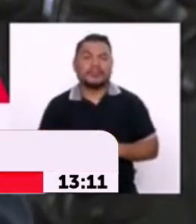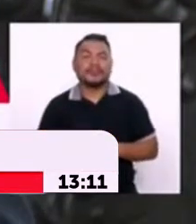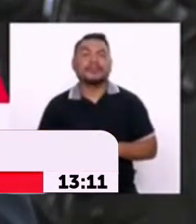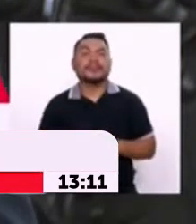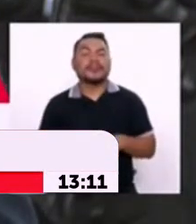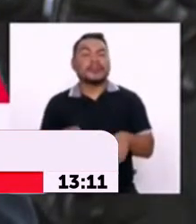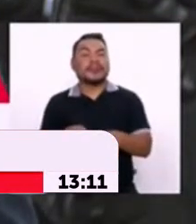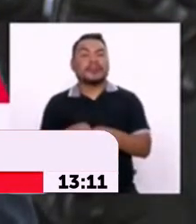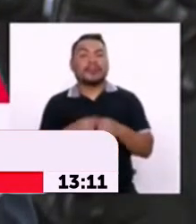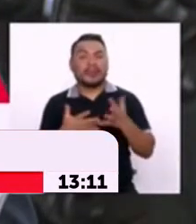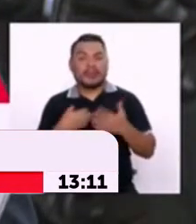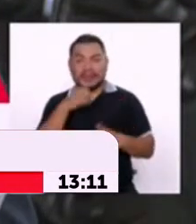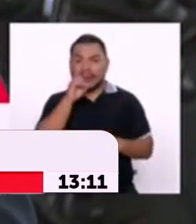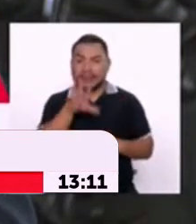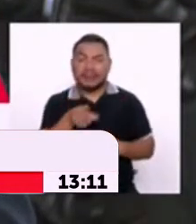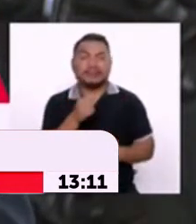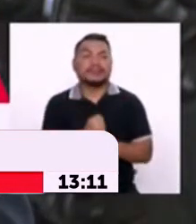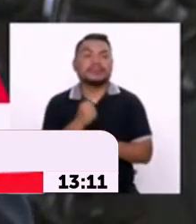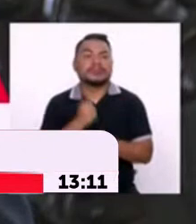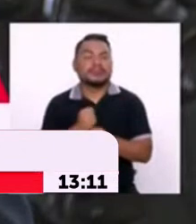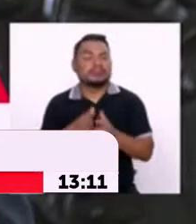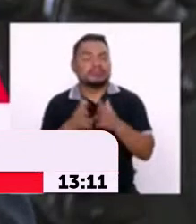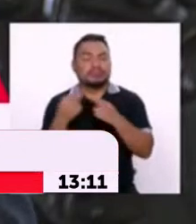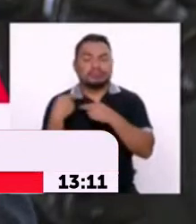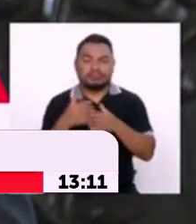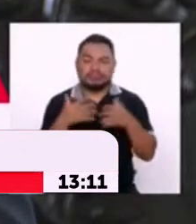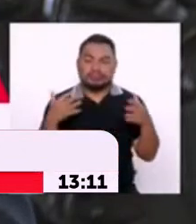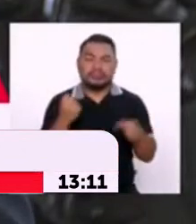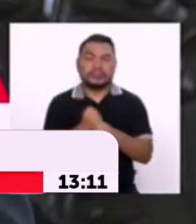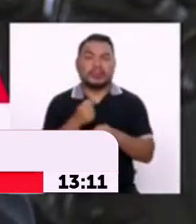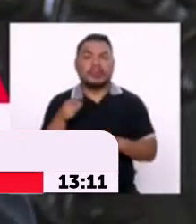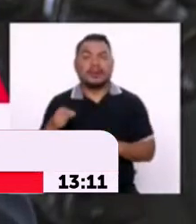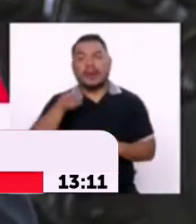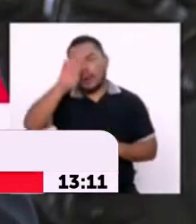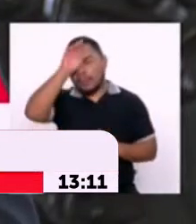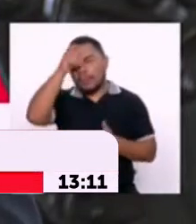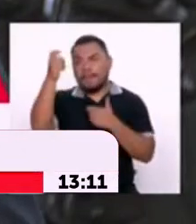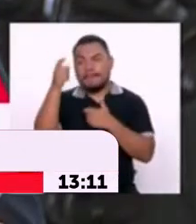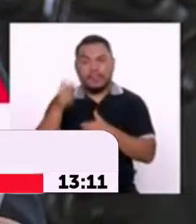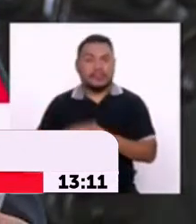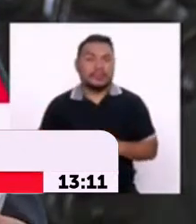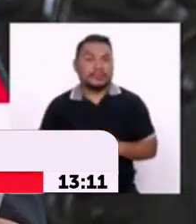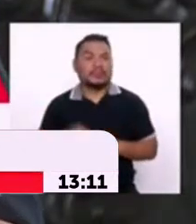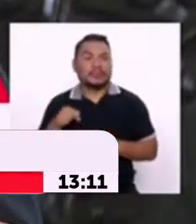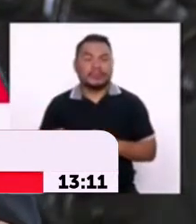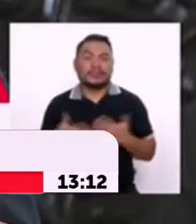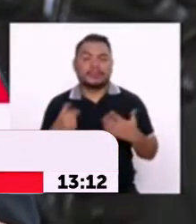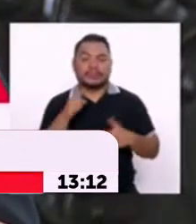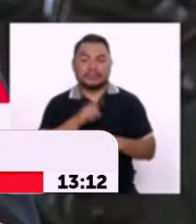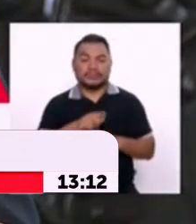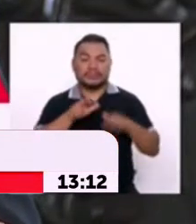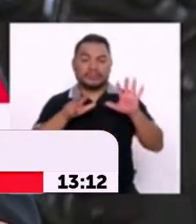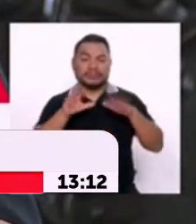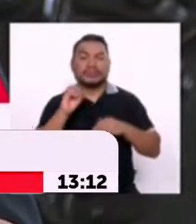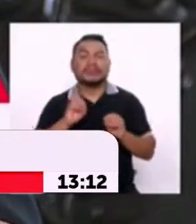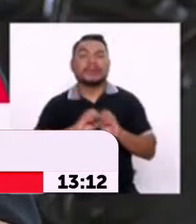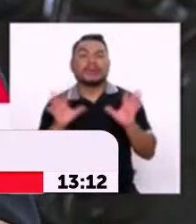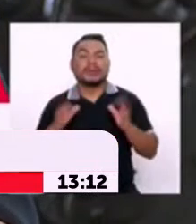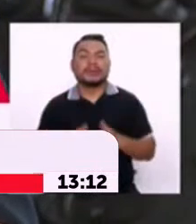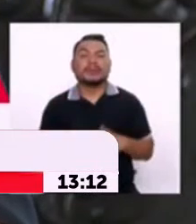quiero dejar de resaltar el trabajo abnegado de nuestros bomberos. En estos 180